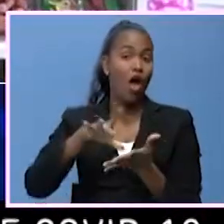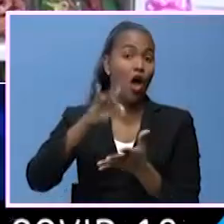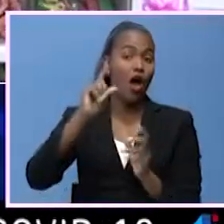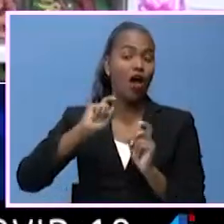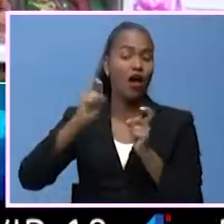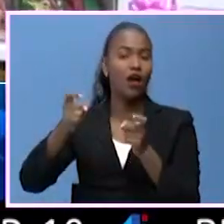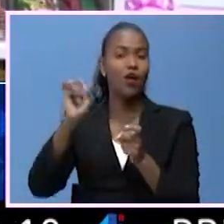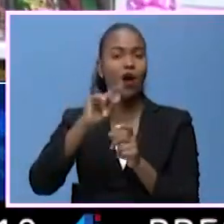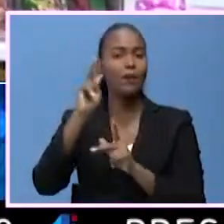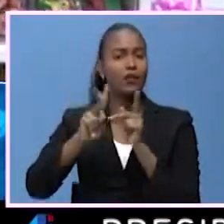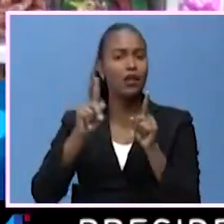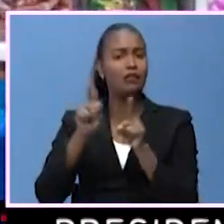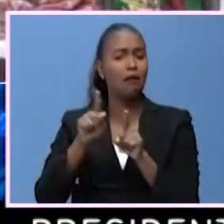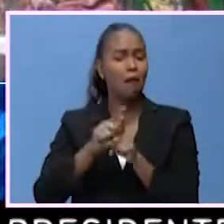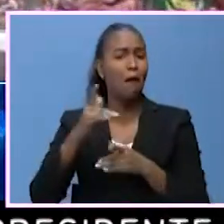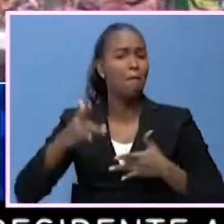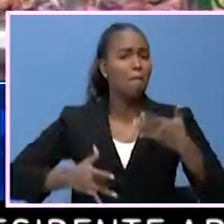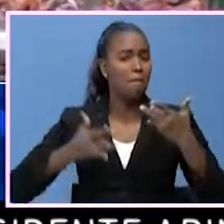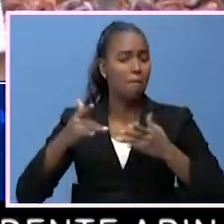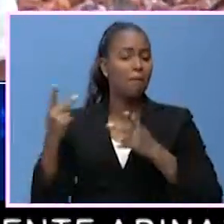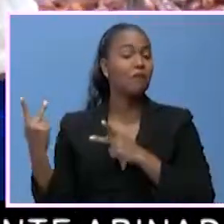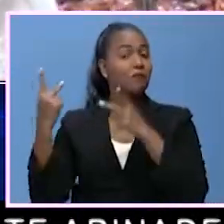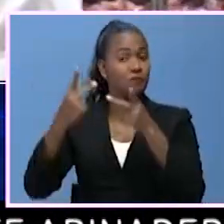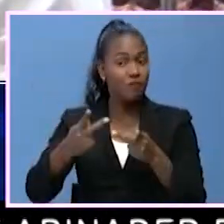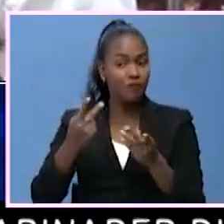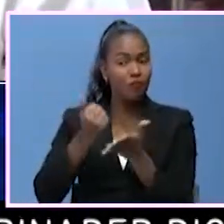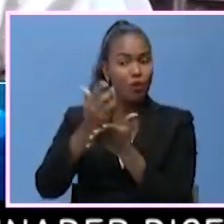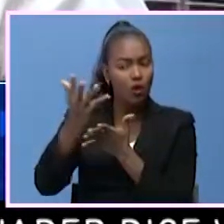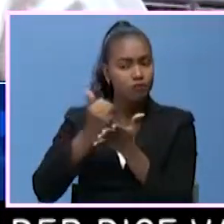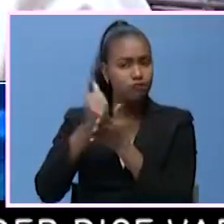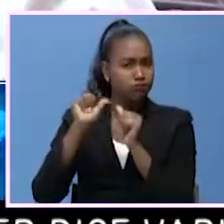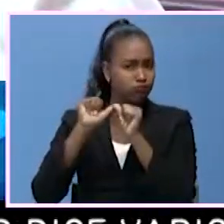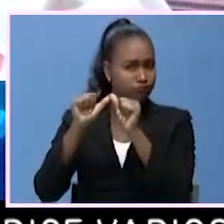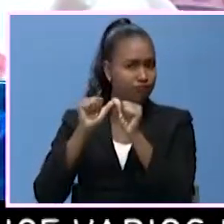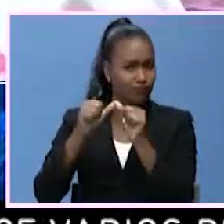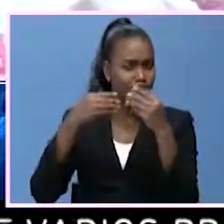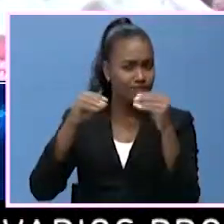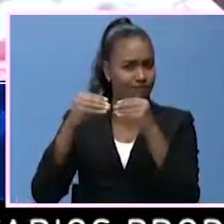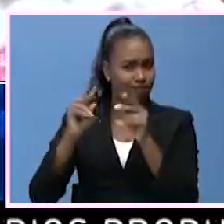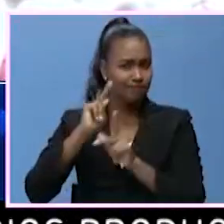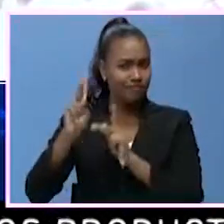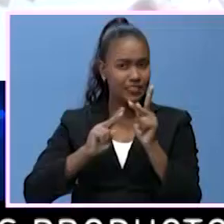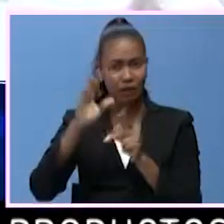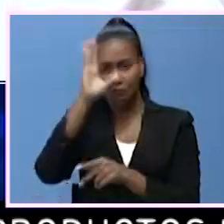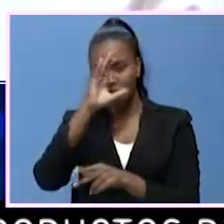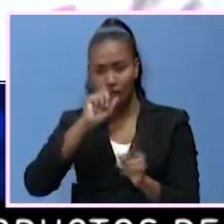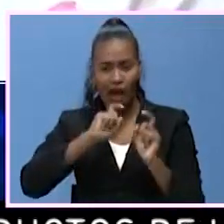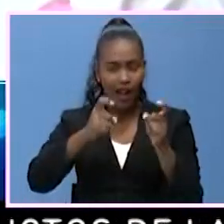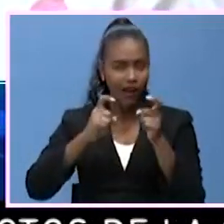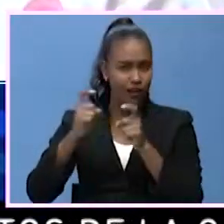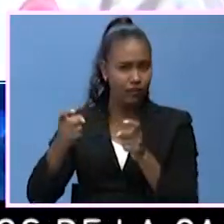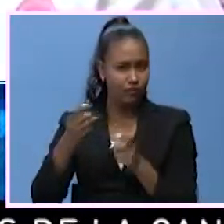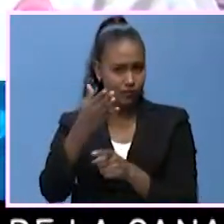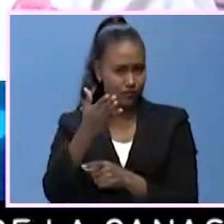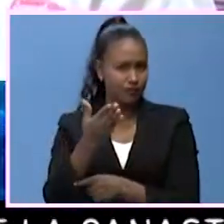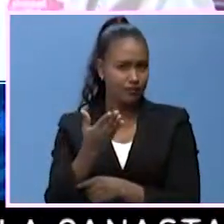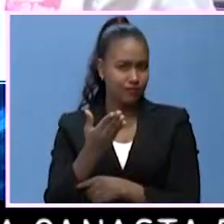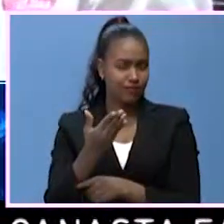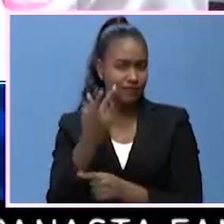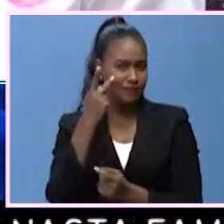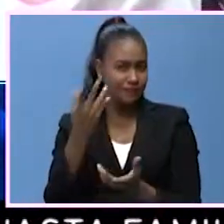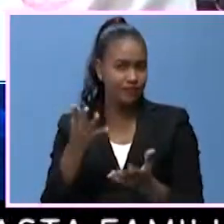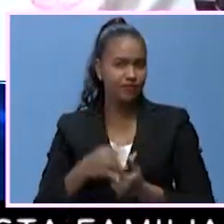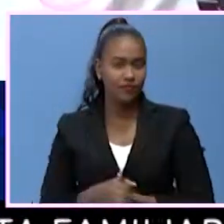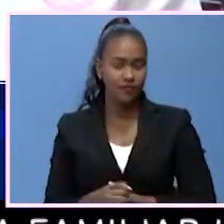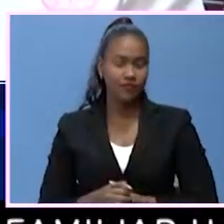las personas también se han motivado, si se ha mantenido el flujo comercial de personas buscando esos obsequios, esos detalles por San